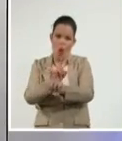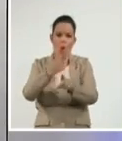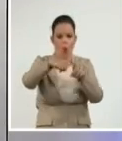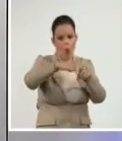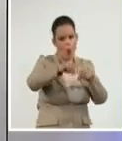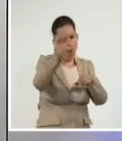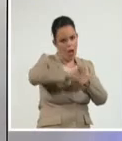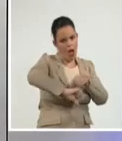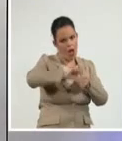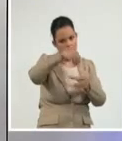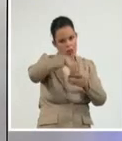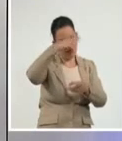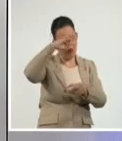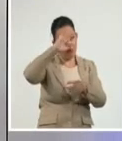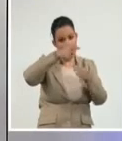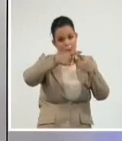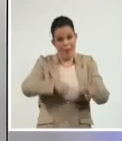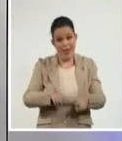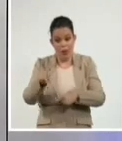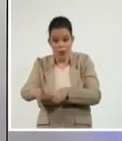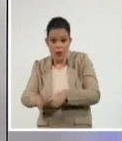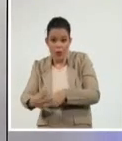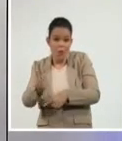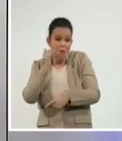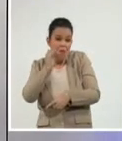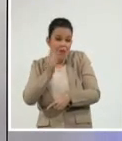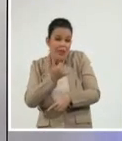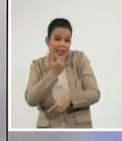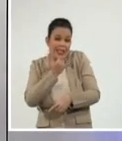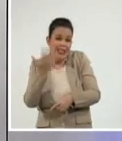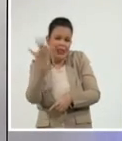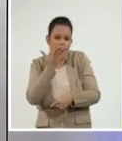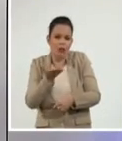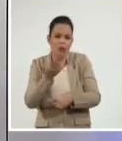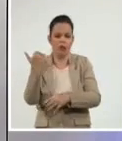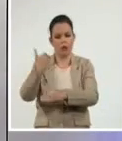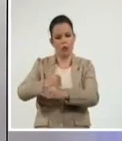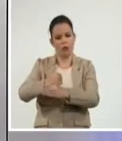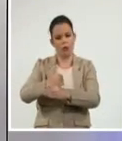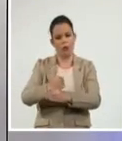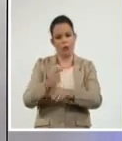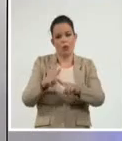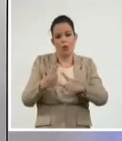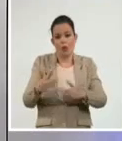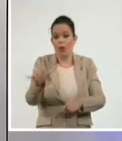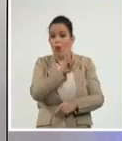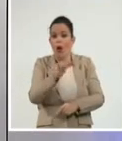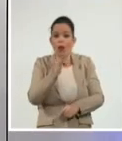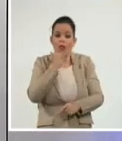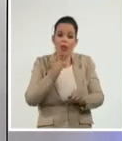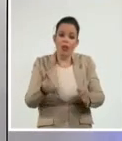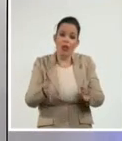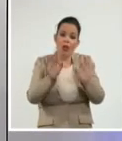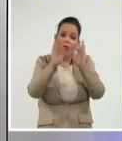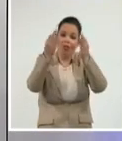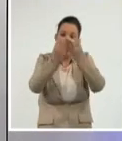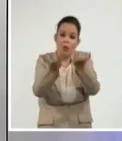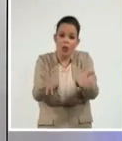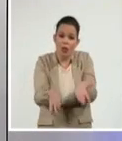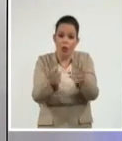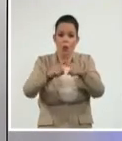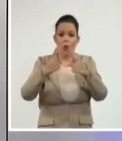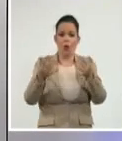esté marcado de alguna manera por esas medidas unilaterales. Desde las relaciones entre padres e hijos que viven separados por el estrecho de